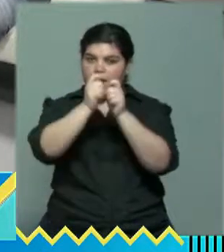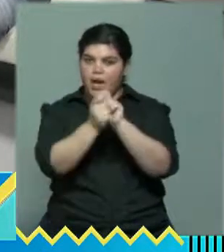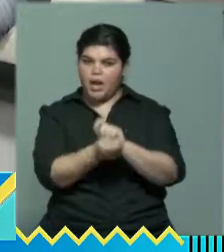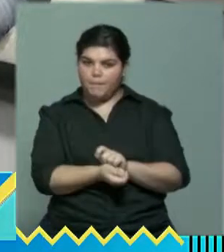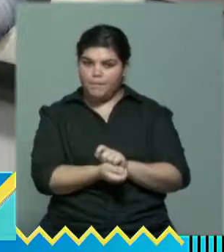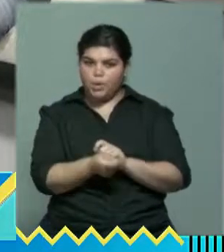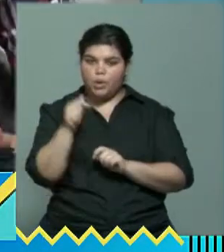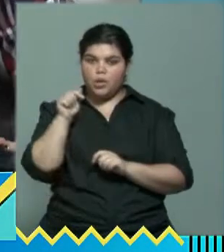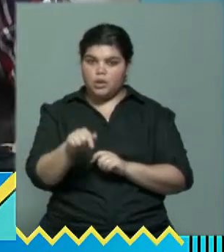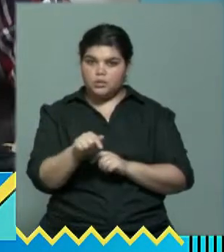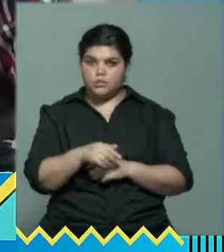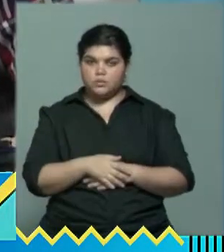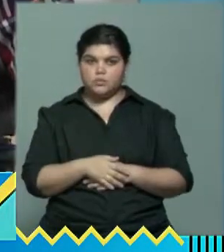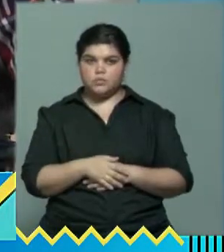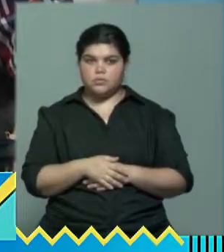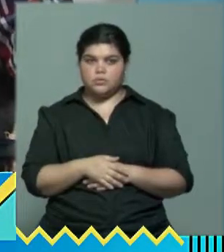cuanto a estos cambios,